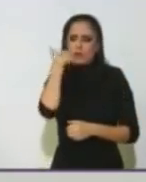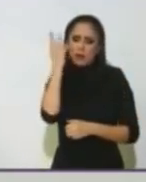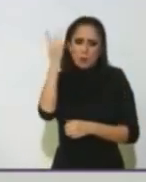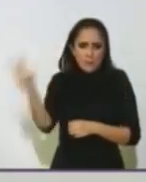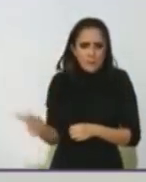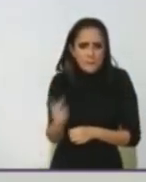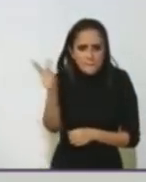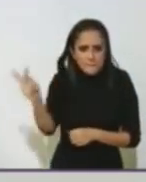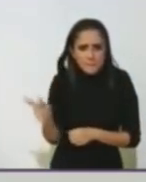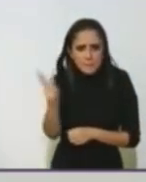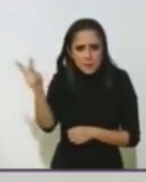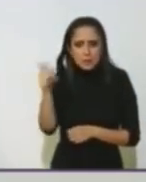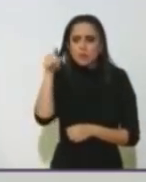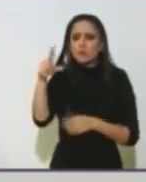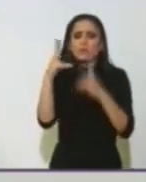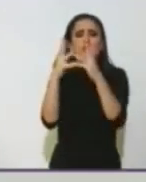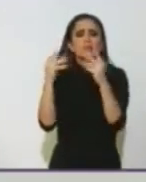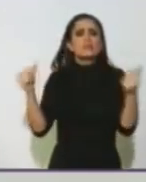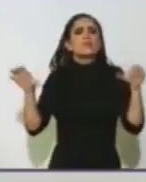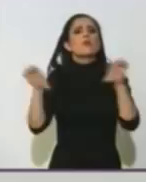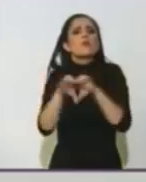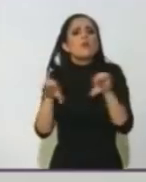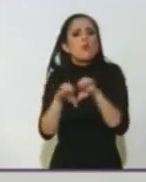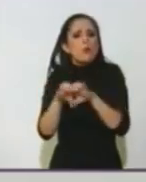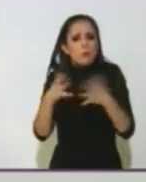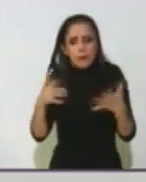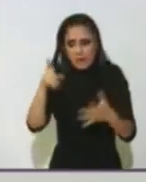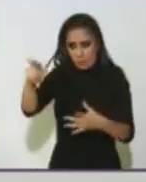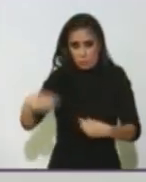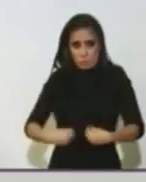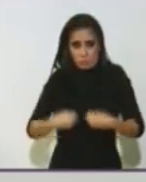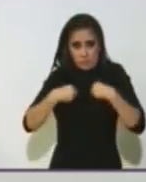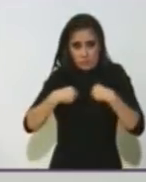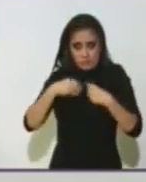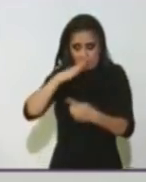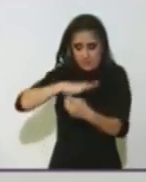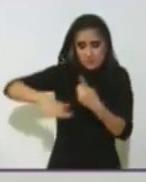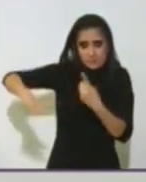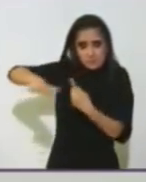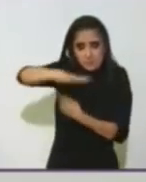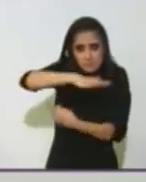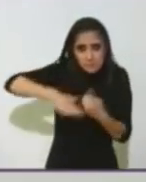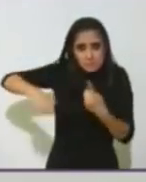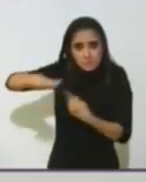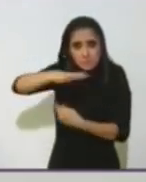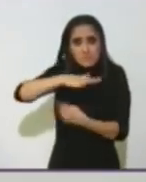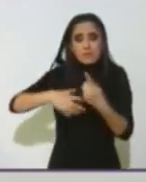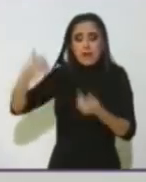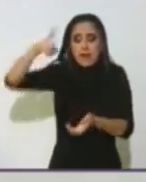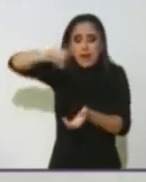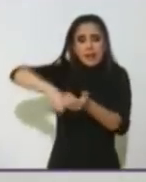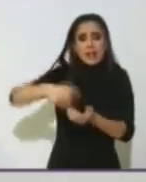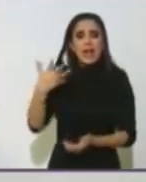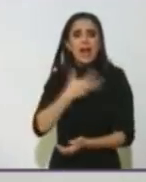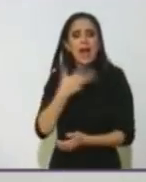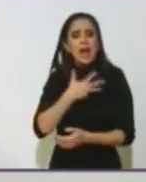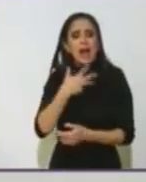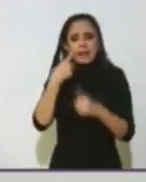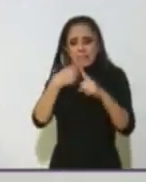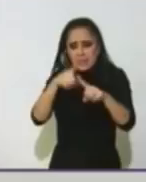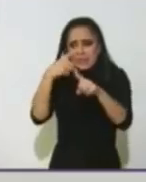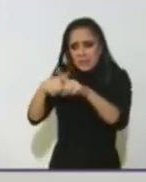este cómo resolverlo en las zonas en las que tú vives en donde uno sabe que está cargado de toda una serie de